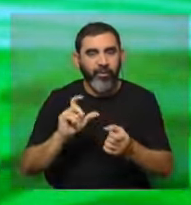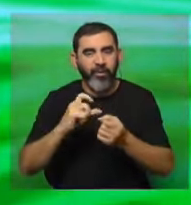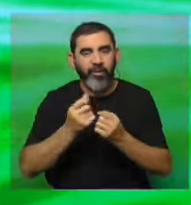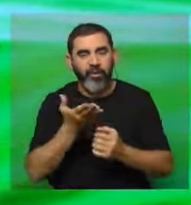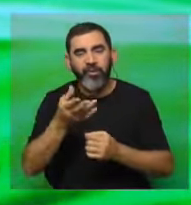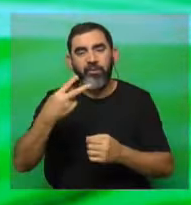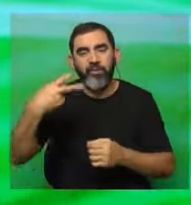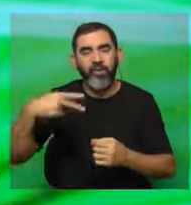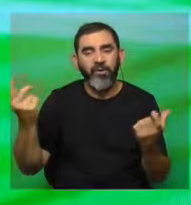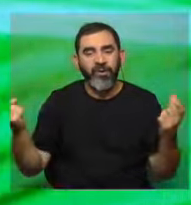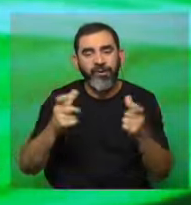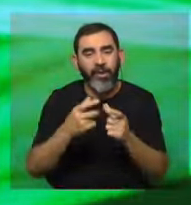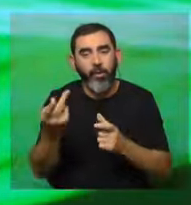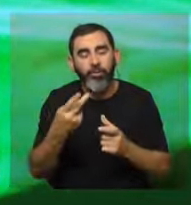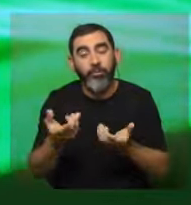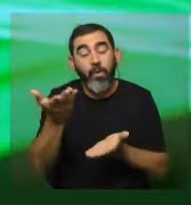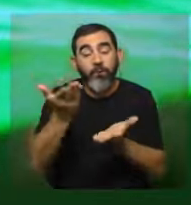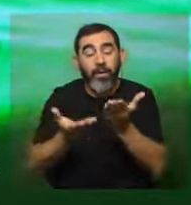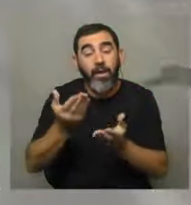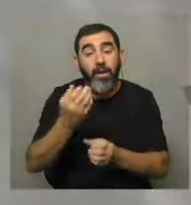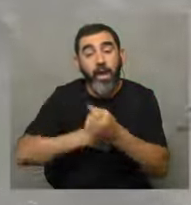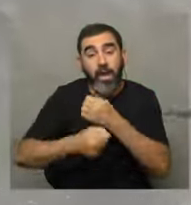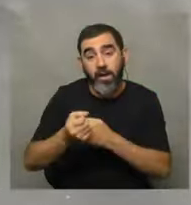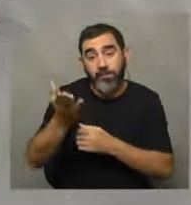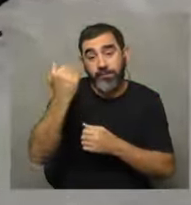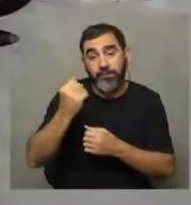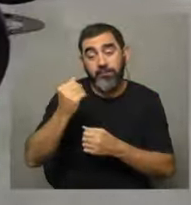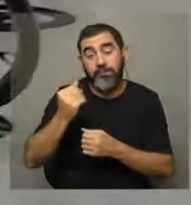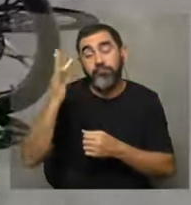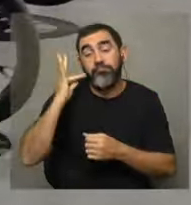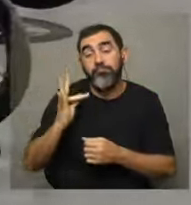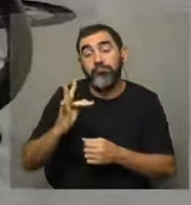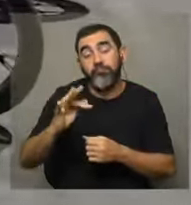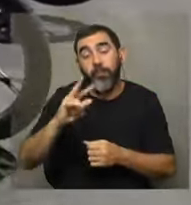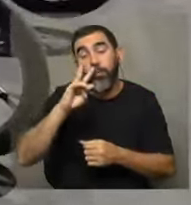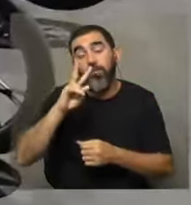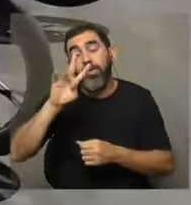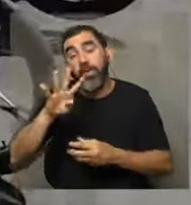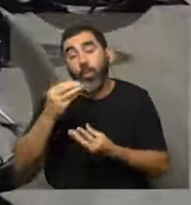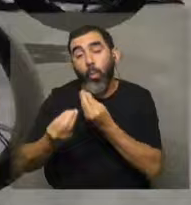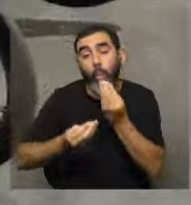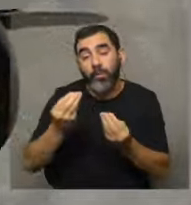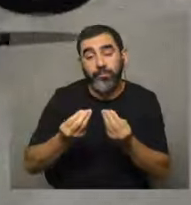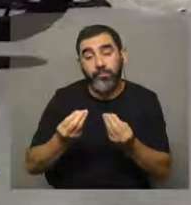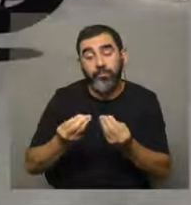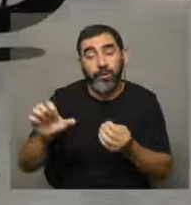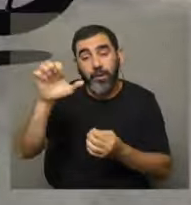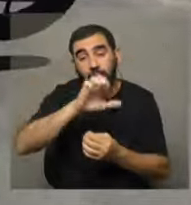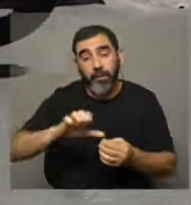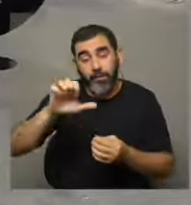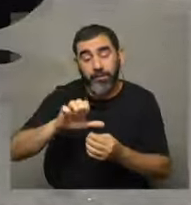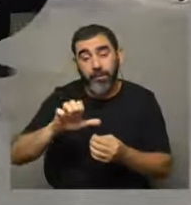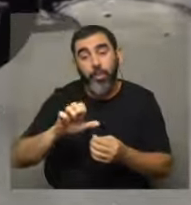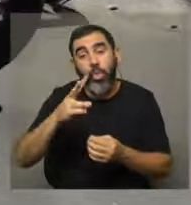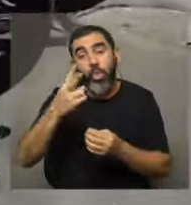noviembre una bipartita para hacer un balance del 2023 Y recalcular cómo venía el 2024 con la empresa en realidad la